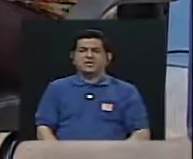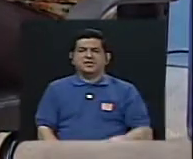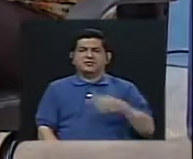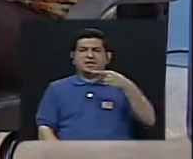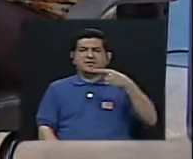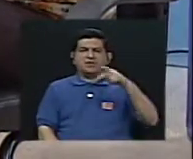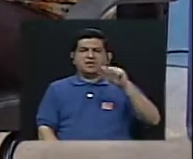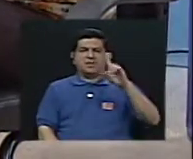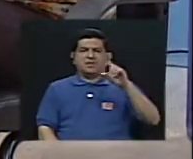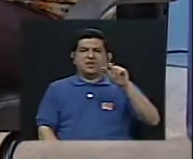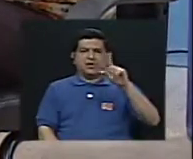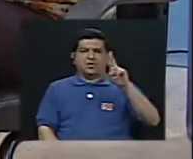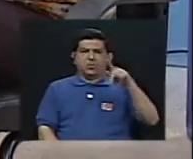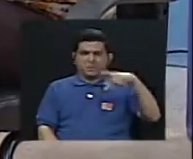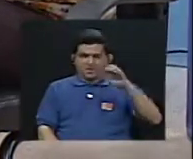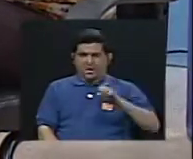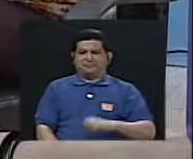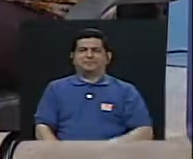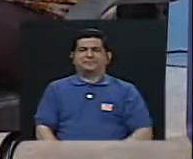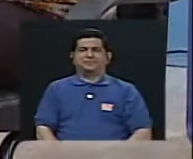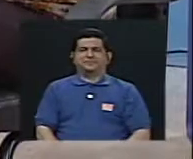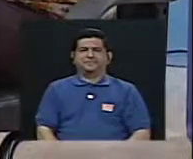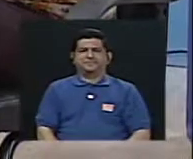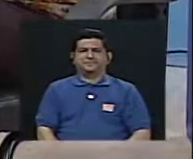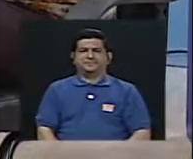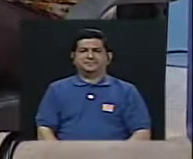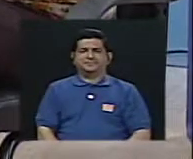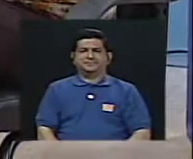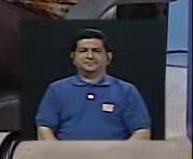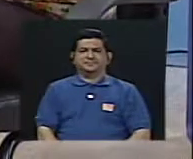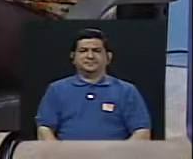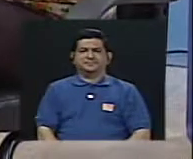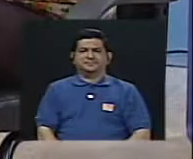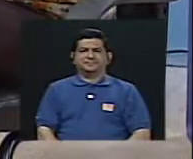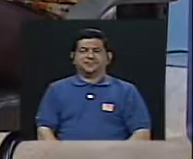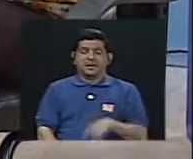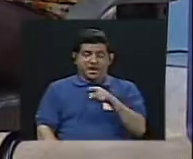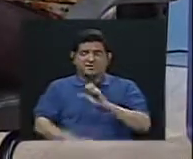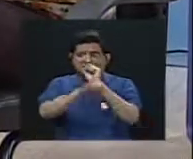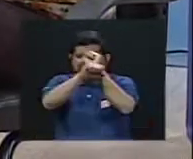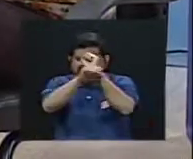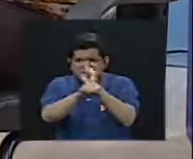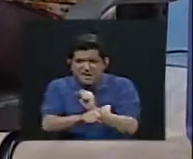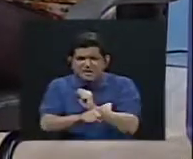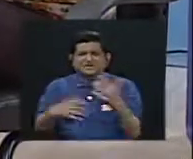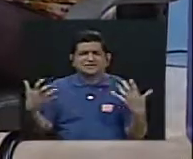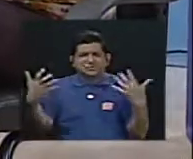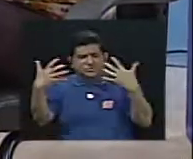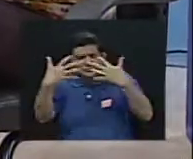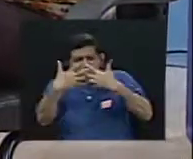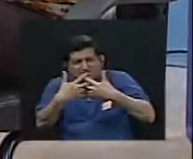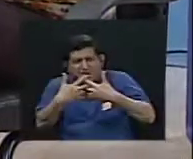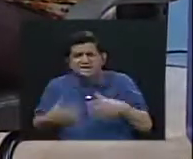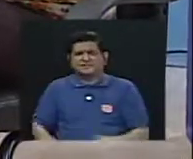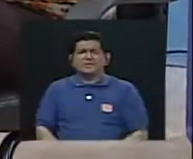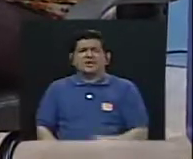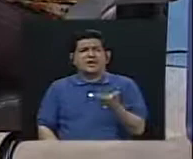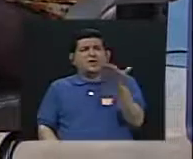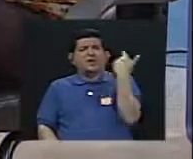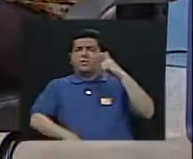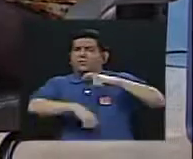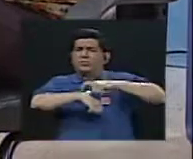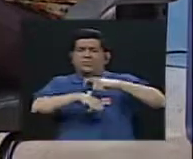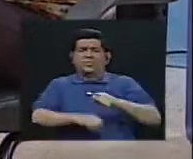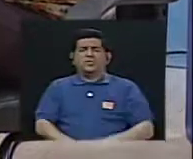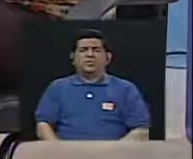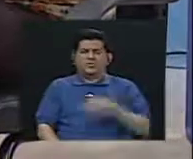Perdón, La Cofradía de Nuestra Señorita Virgen de Guadalupe, una tradición que mezcla desde hace muchísimos años